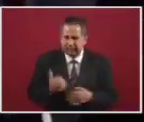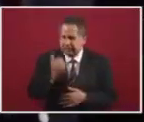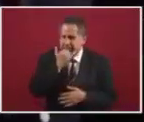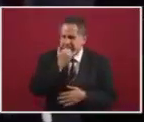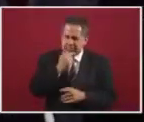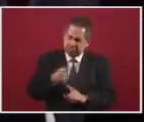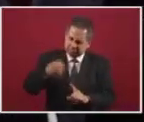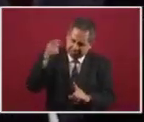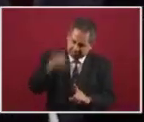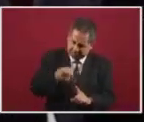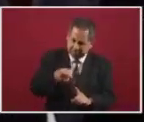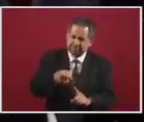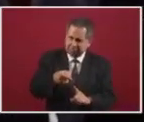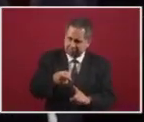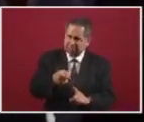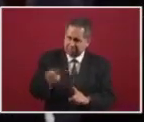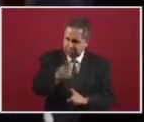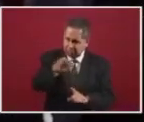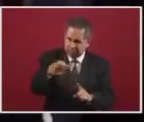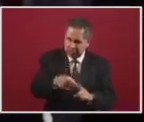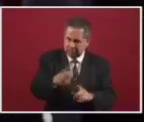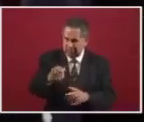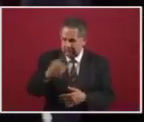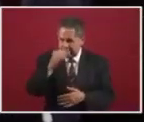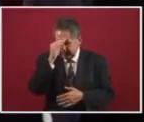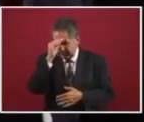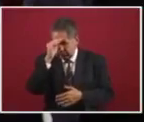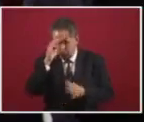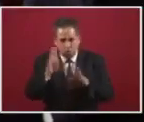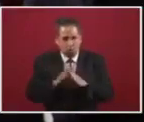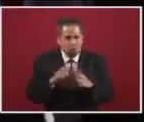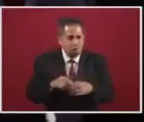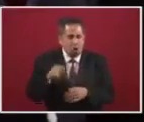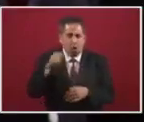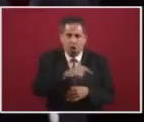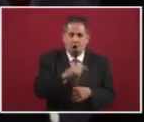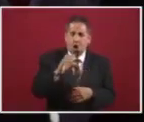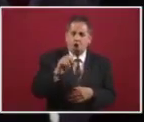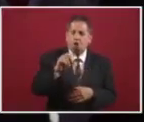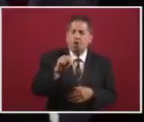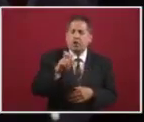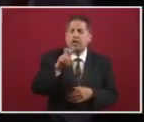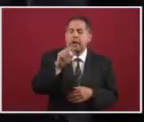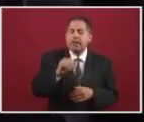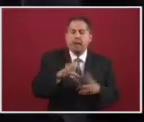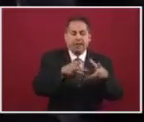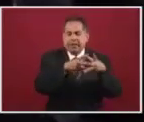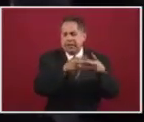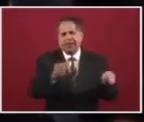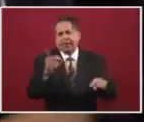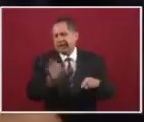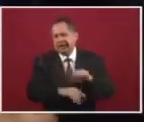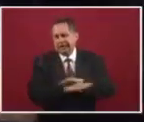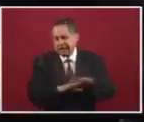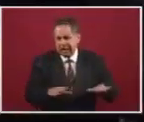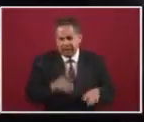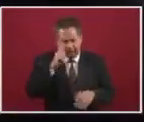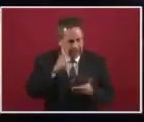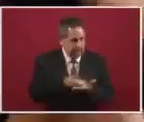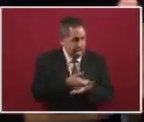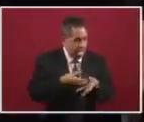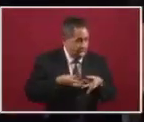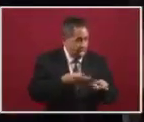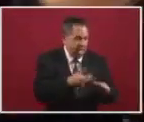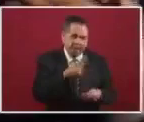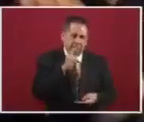caso, presidente, es ¿se está pensando en desaparecer al Coneval a fin de adelgazar las